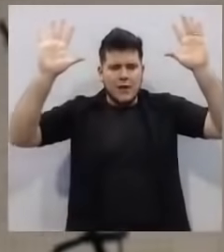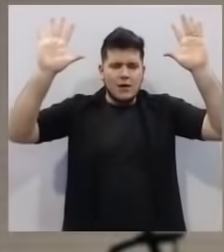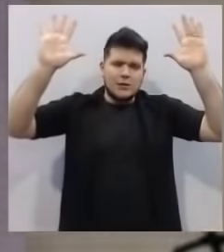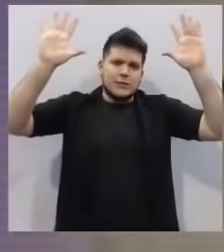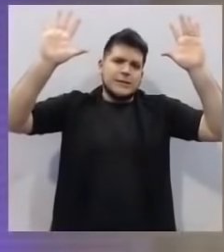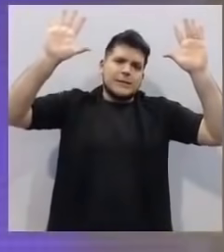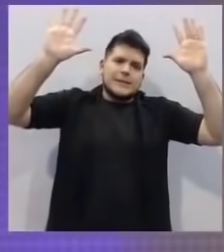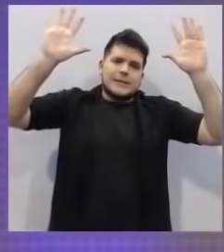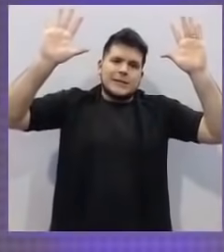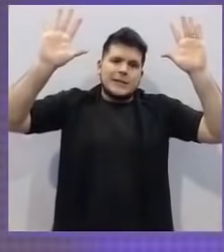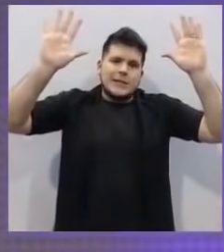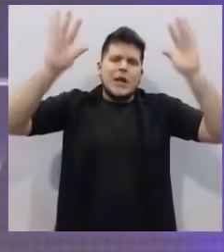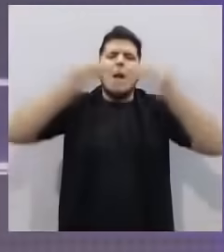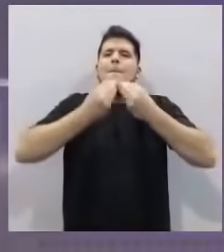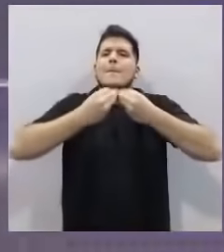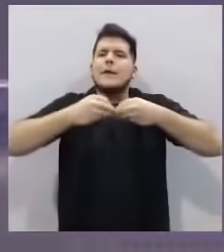cena del señor también